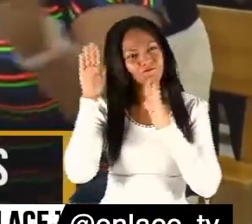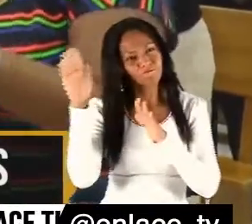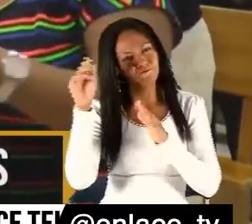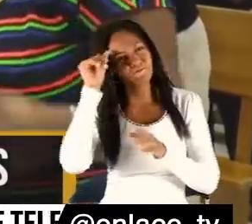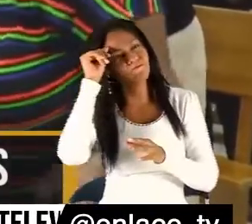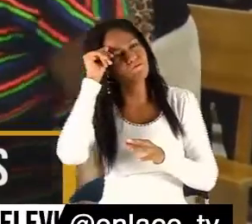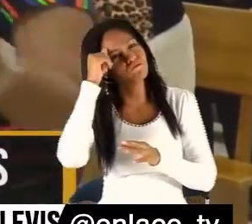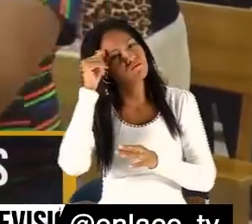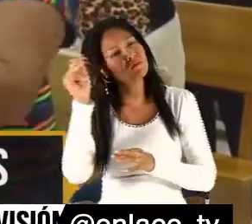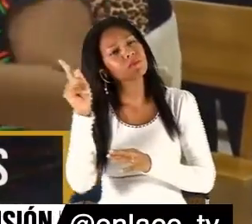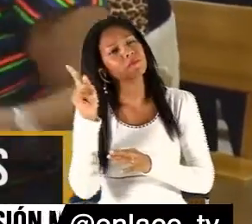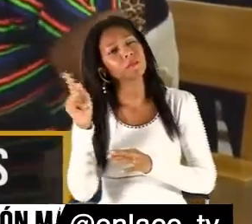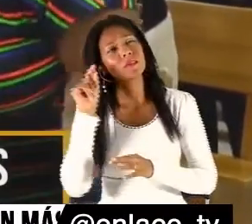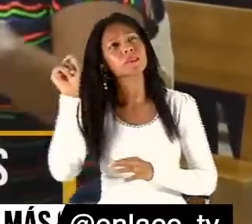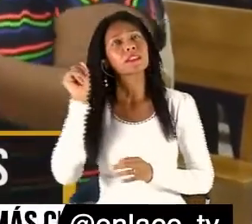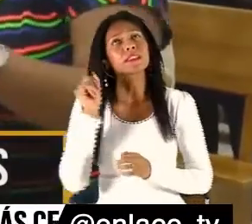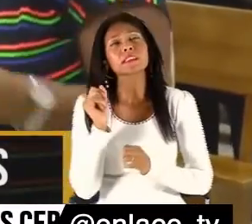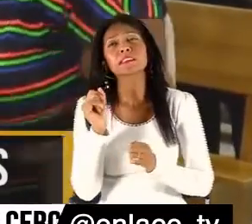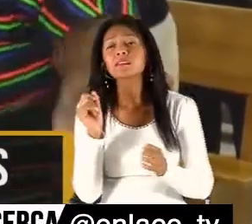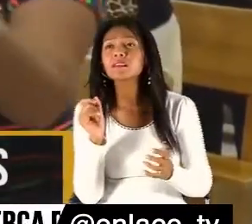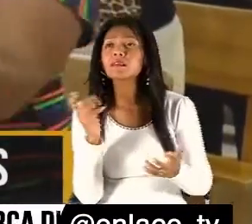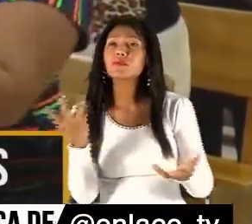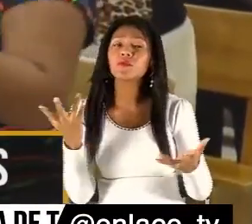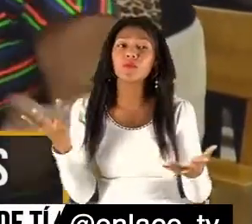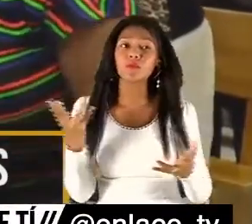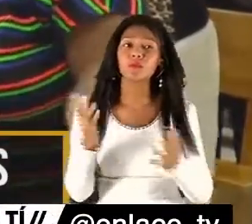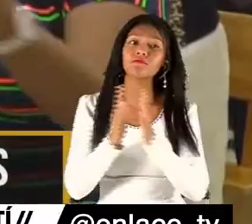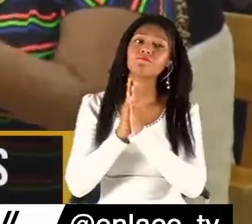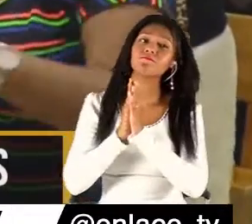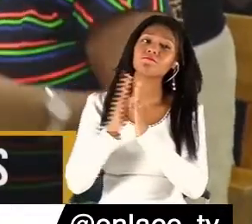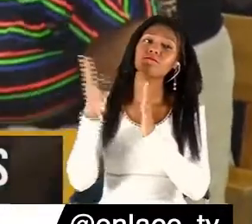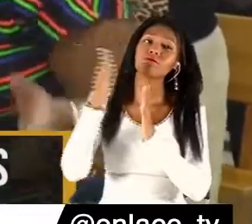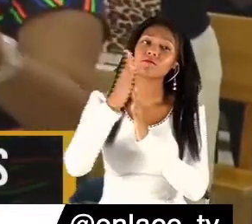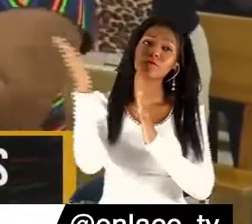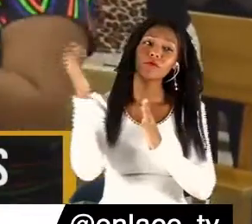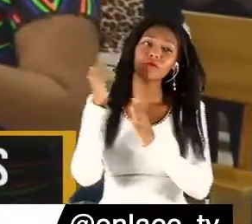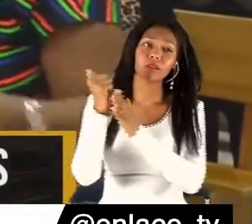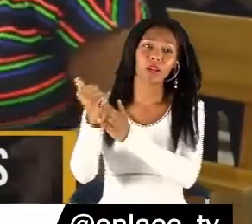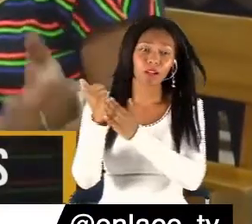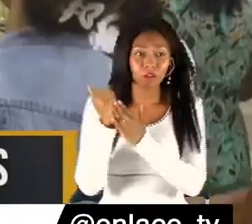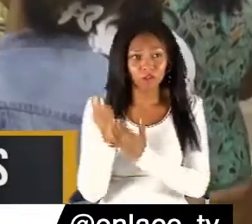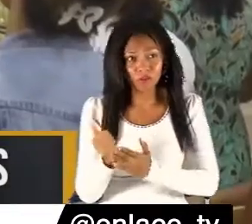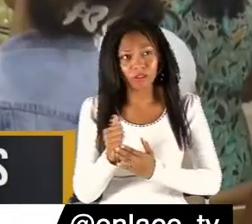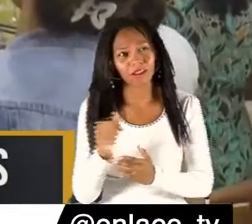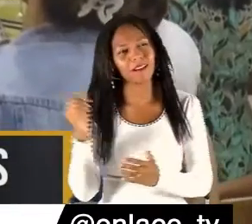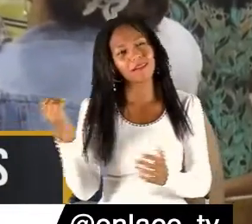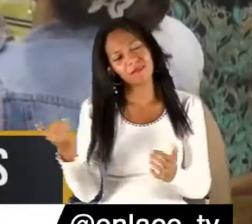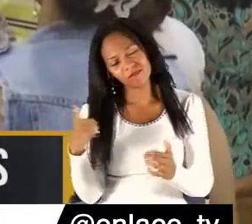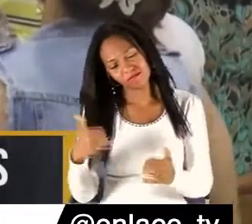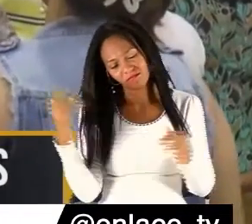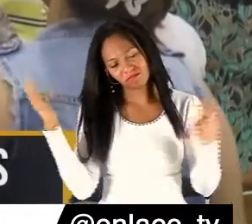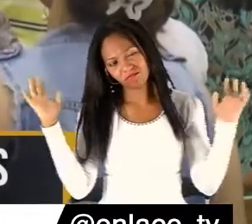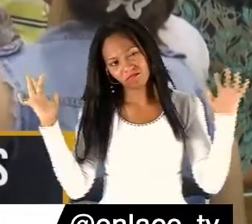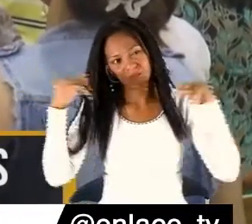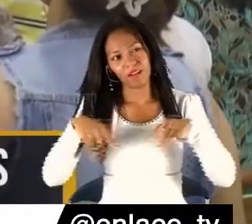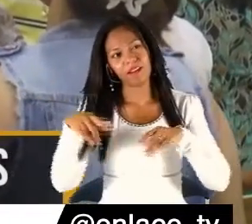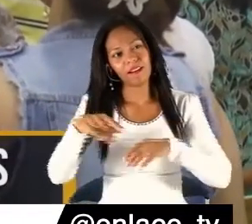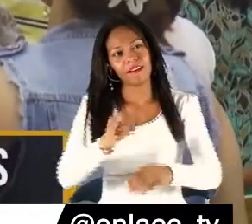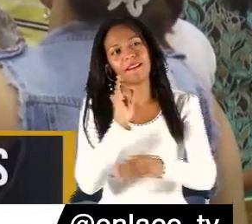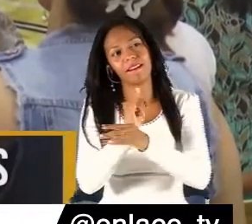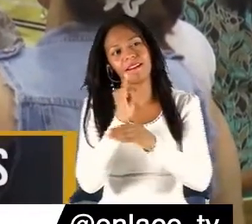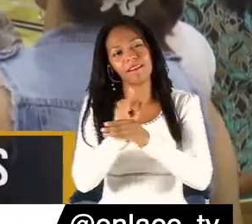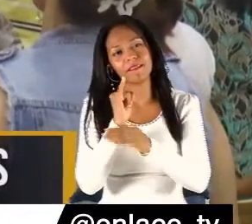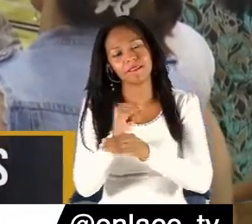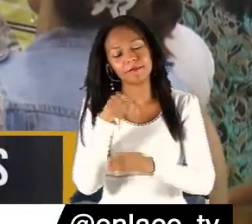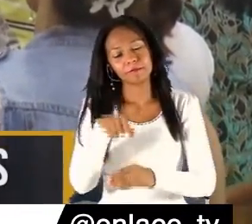muy pendientes de él. Háblenos de la Eucaristía de él, del día de hoy. Hoy hemos venido aquí a Barranca Bermeja a estar en esta iglesia aquí en